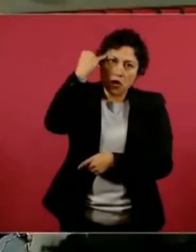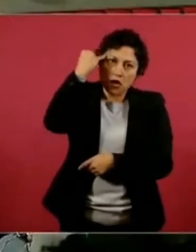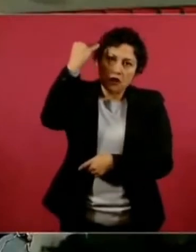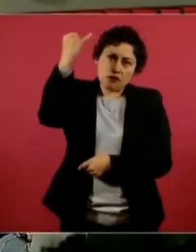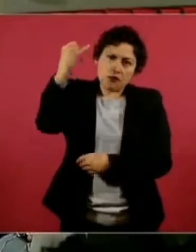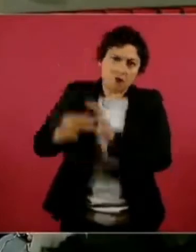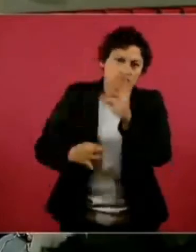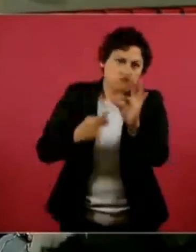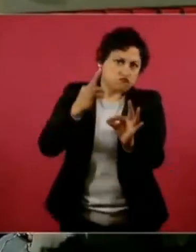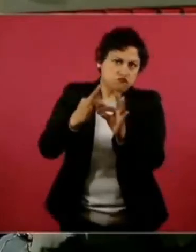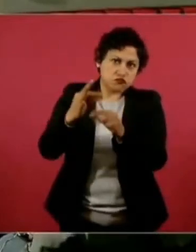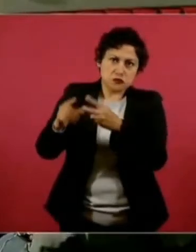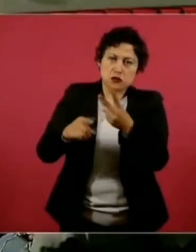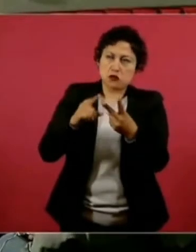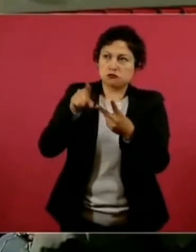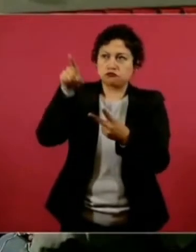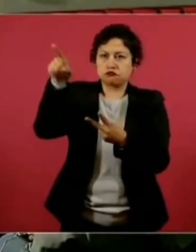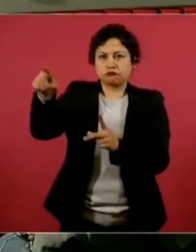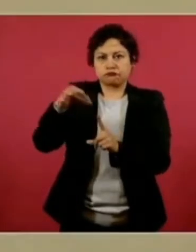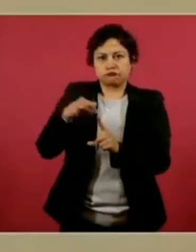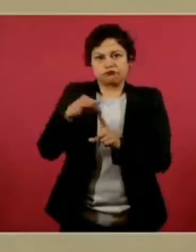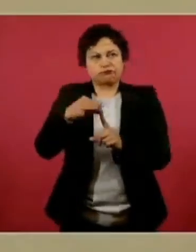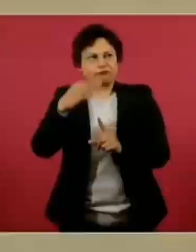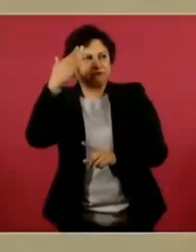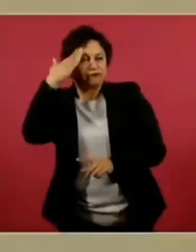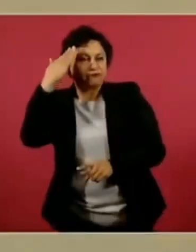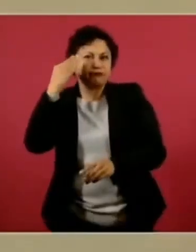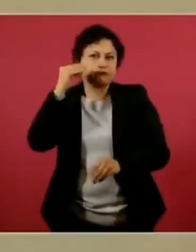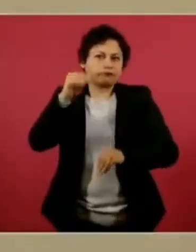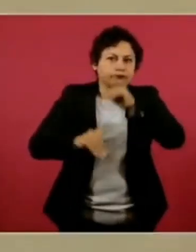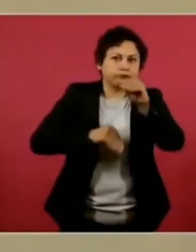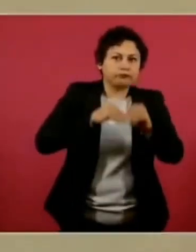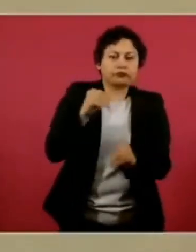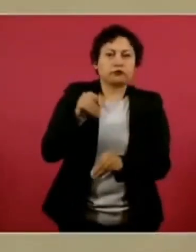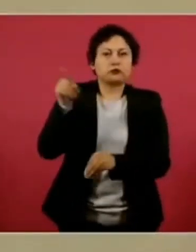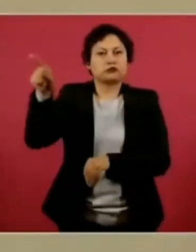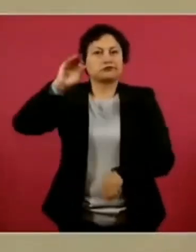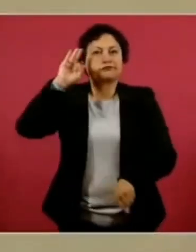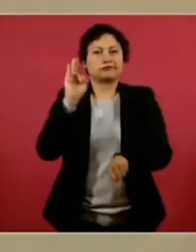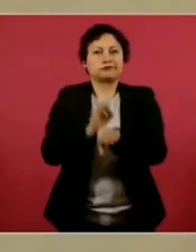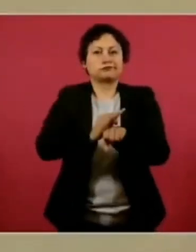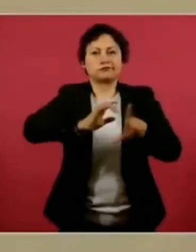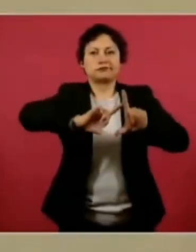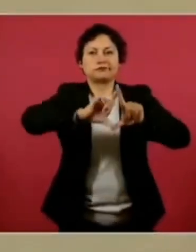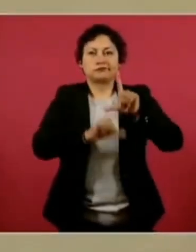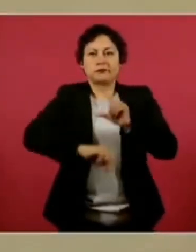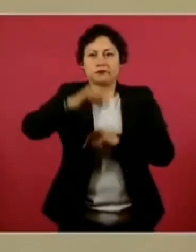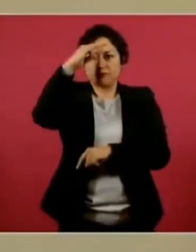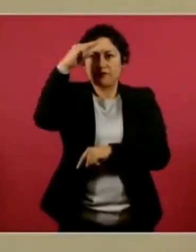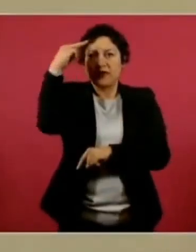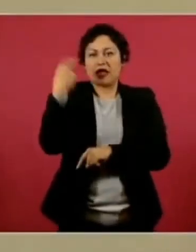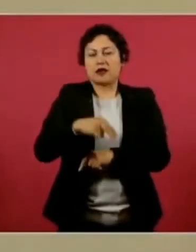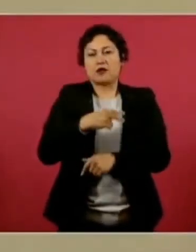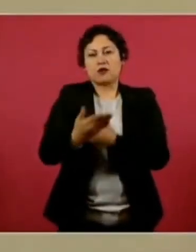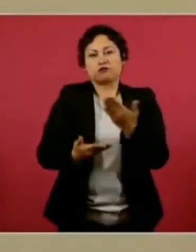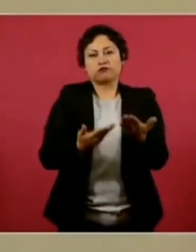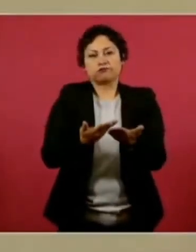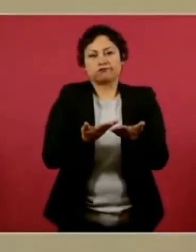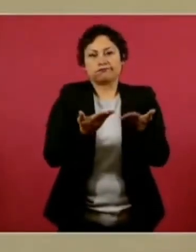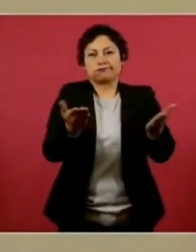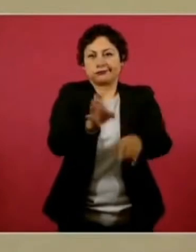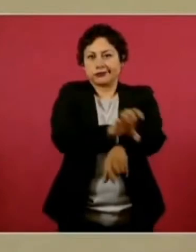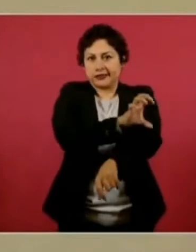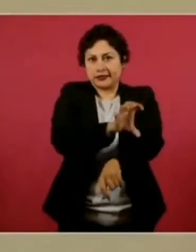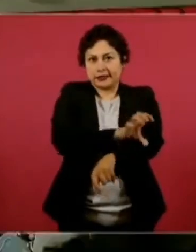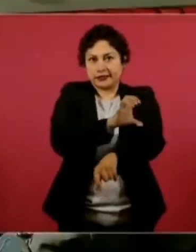director general, pues se ha garantizado que la energía sea para el pueblo de México y que pues ningún mercado ocupado en el lucro garantizará